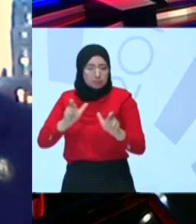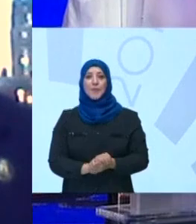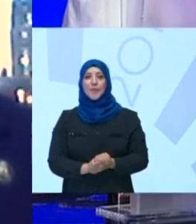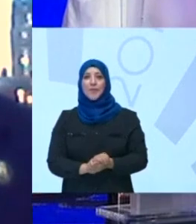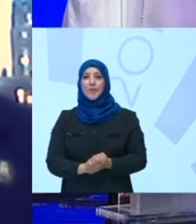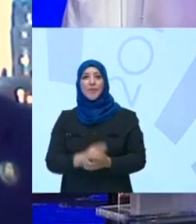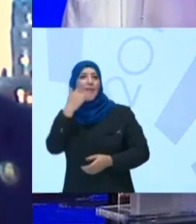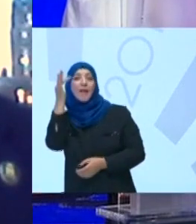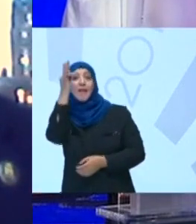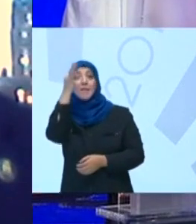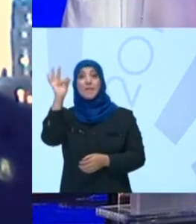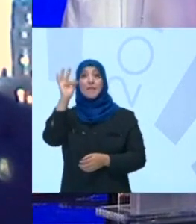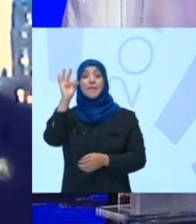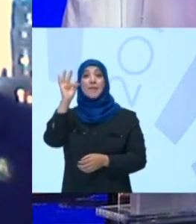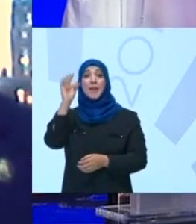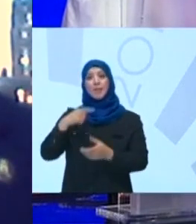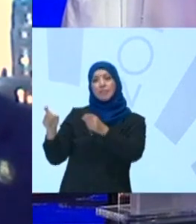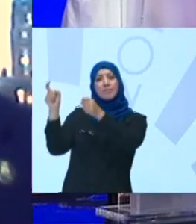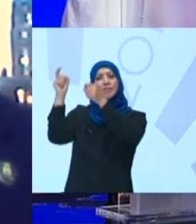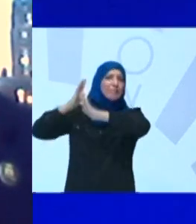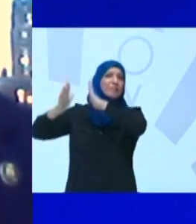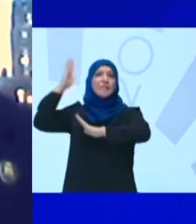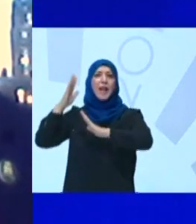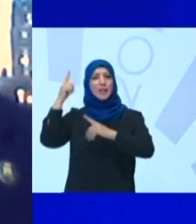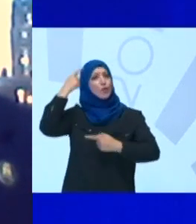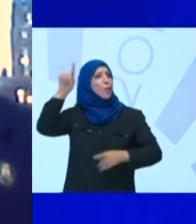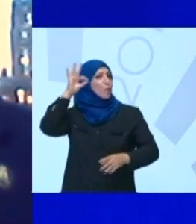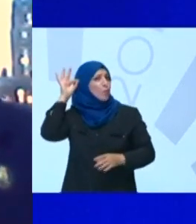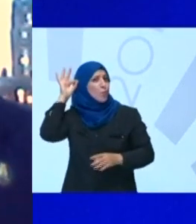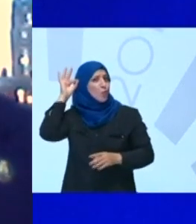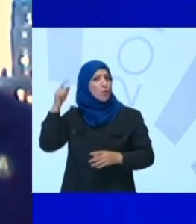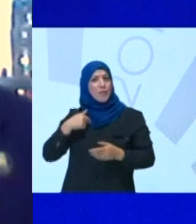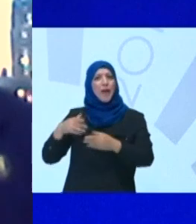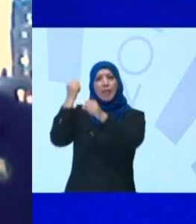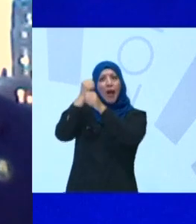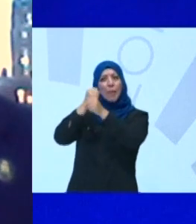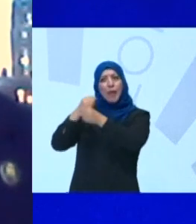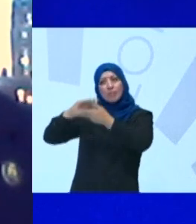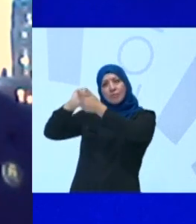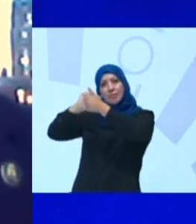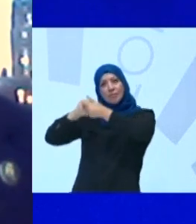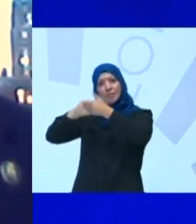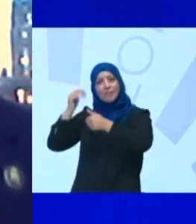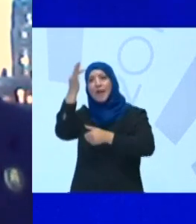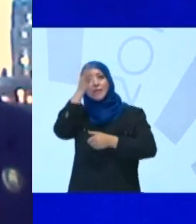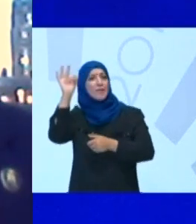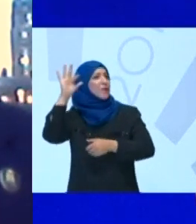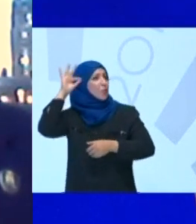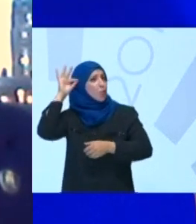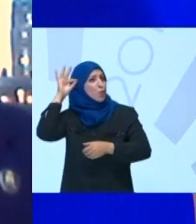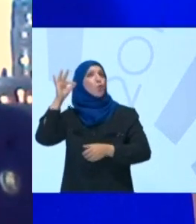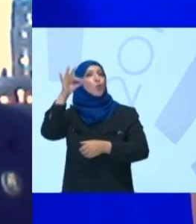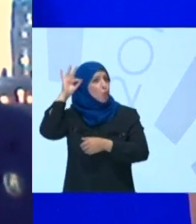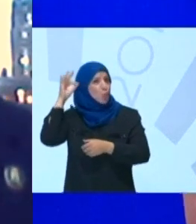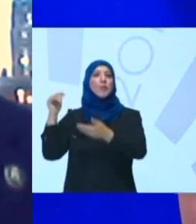una división de los partidos, hay una incertidumbre a la hora de quién puede ganar. Se han presentado 26 candidatos, aunque a última hora, como bien